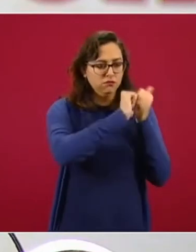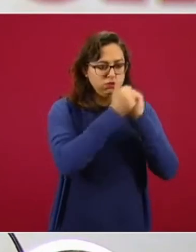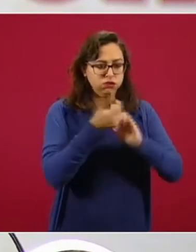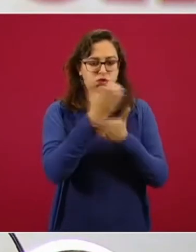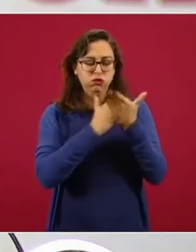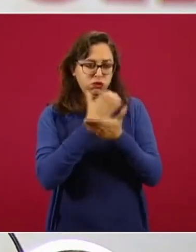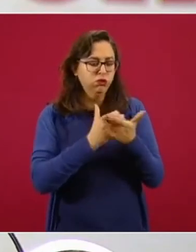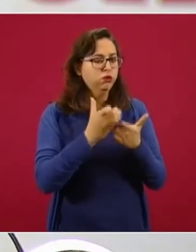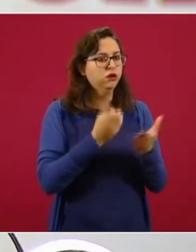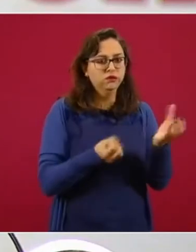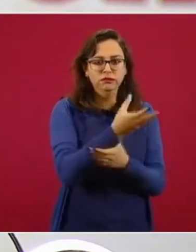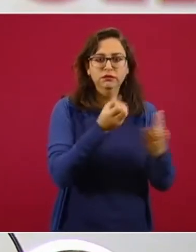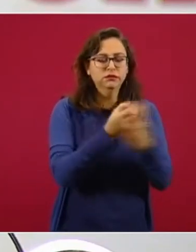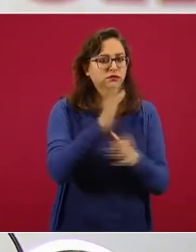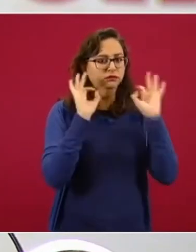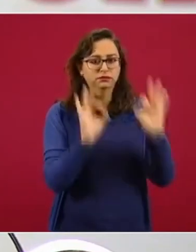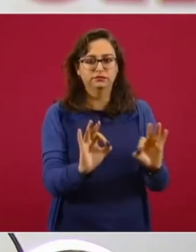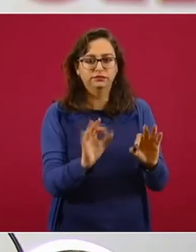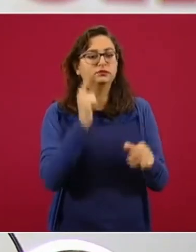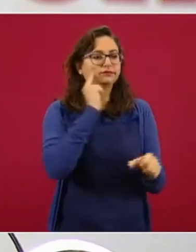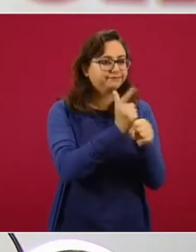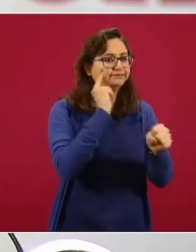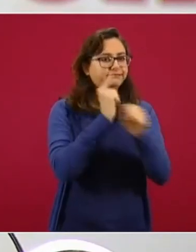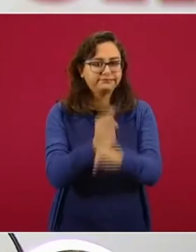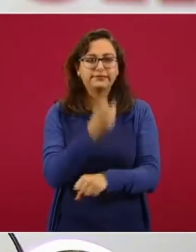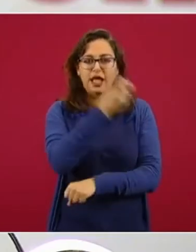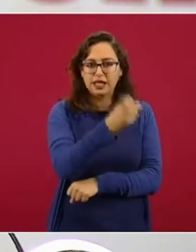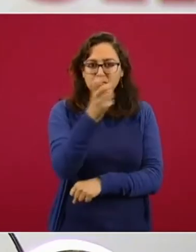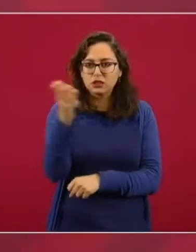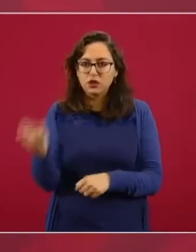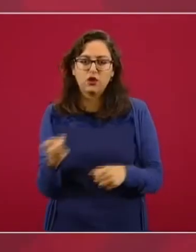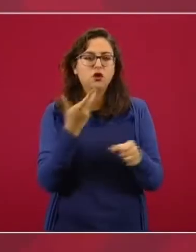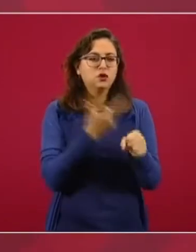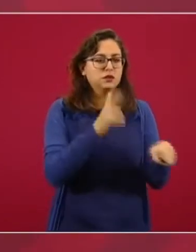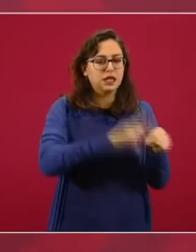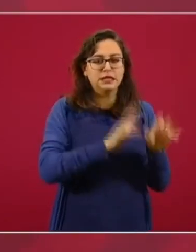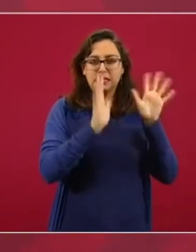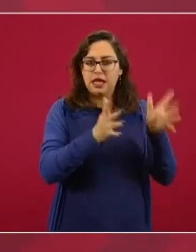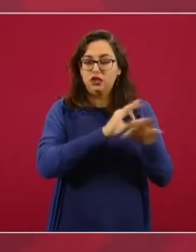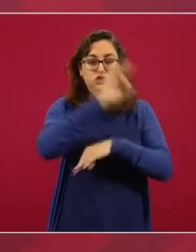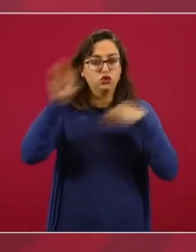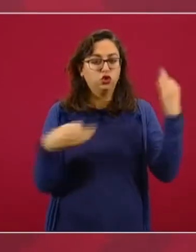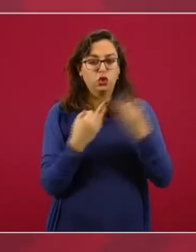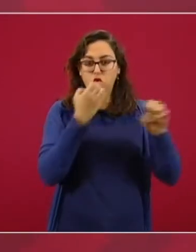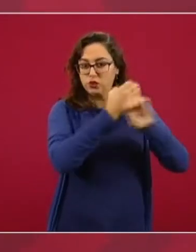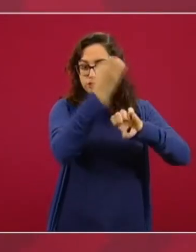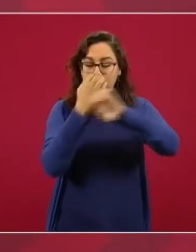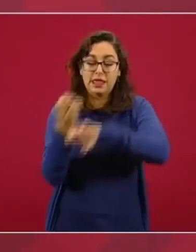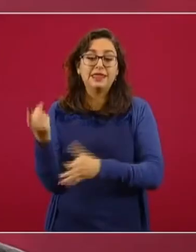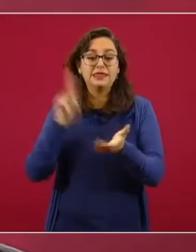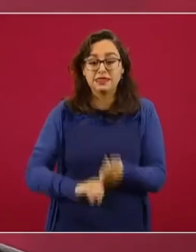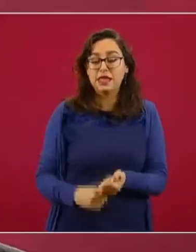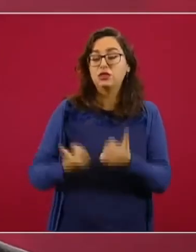por recuperación. Y las identificamos como prioritarias, esto para cada estado, y al interior de cada estado la autoridad